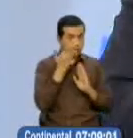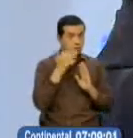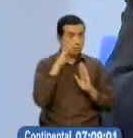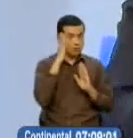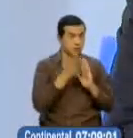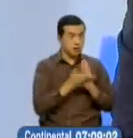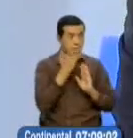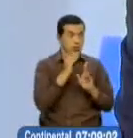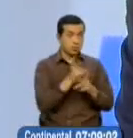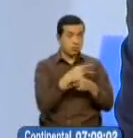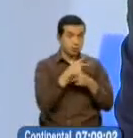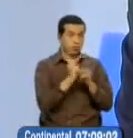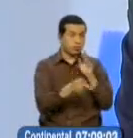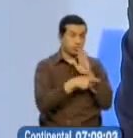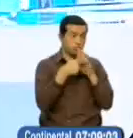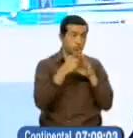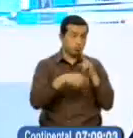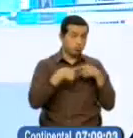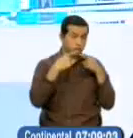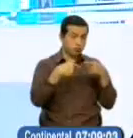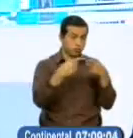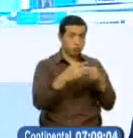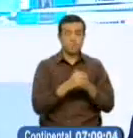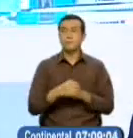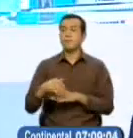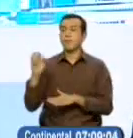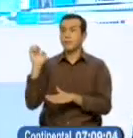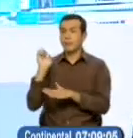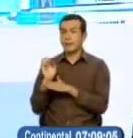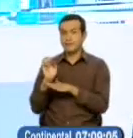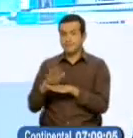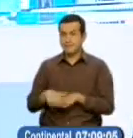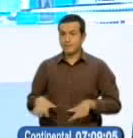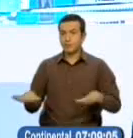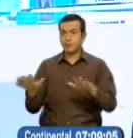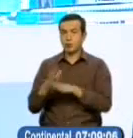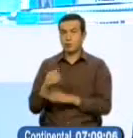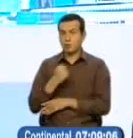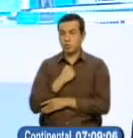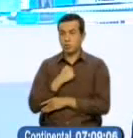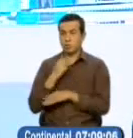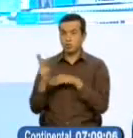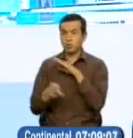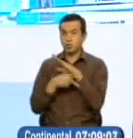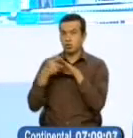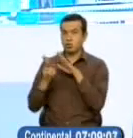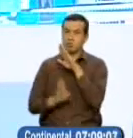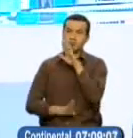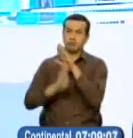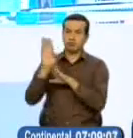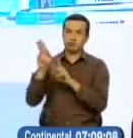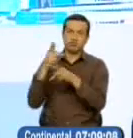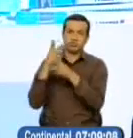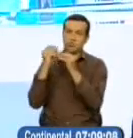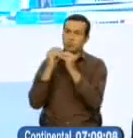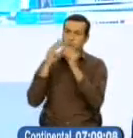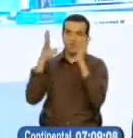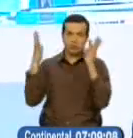esa explotación de barriles diarios? Ecuador, por las reservas que tiene potencial de producir